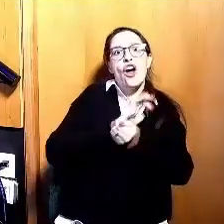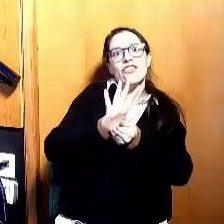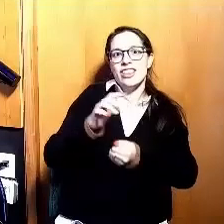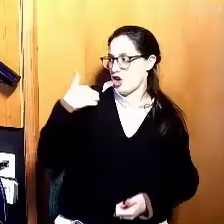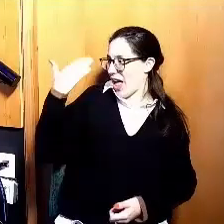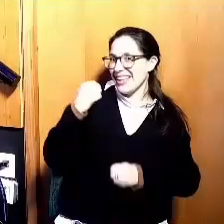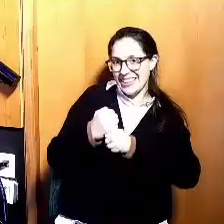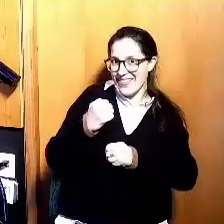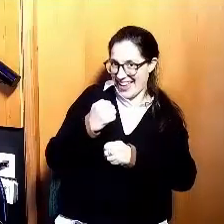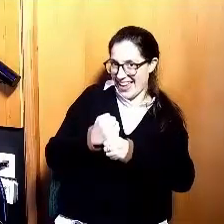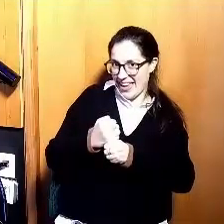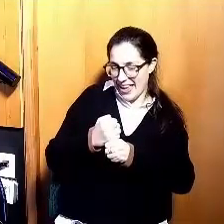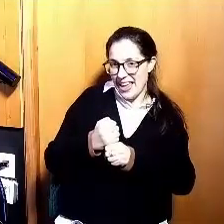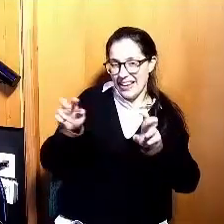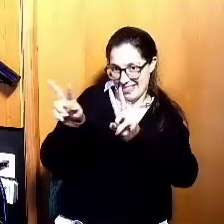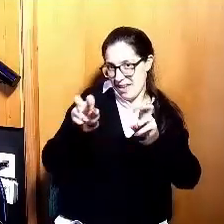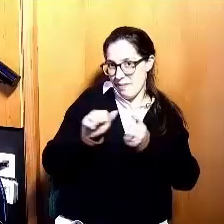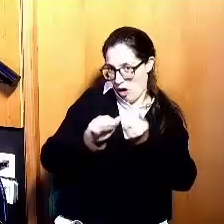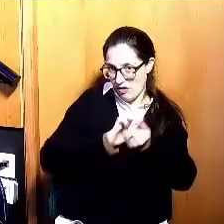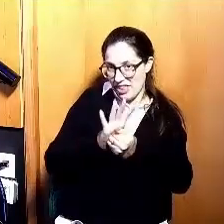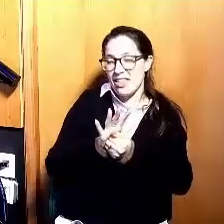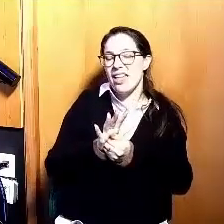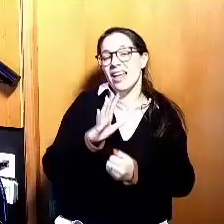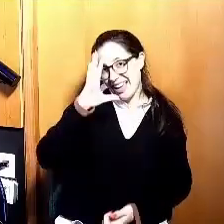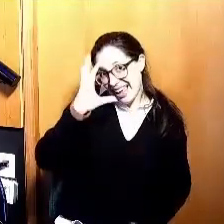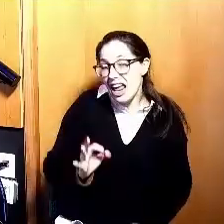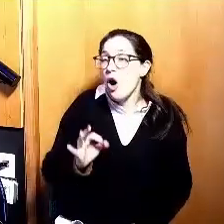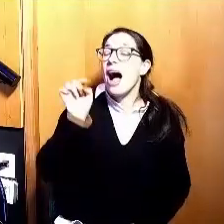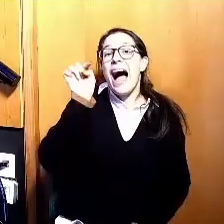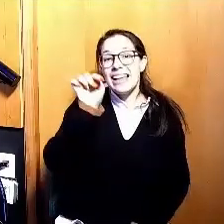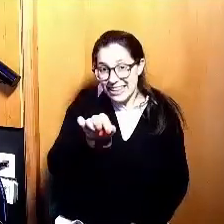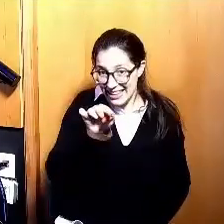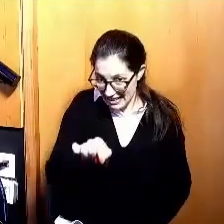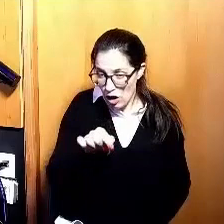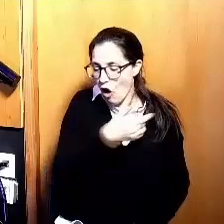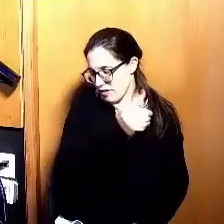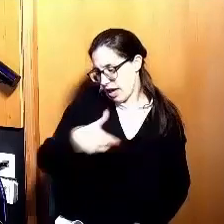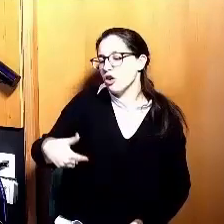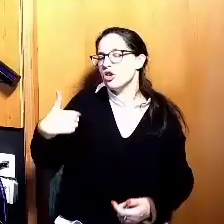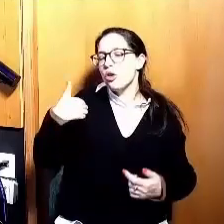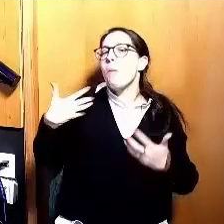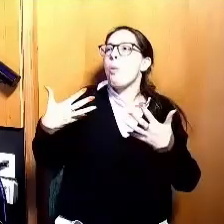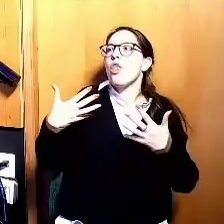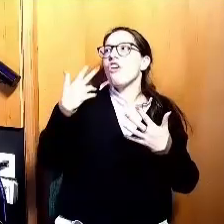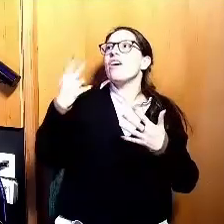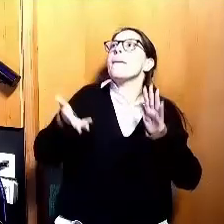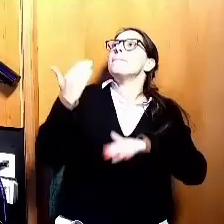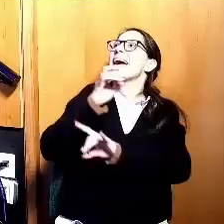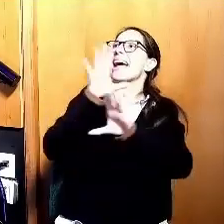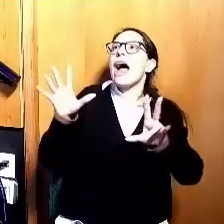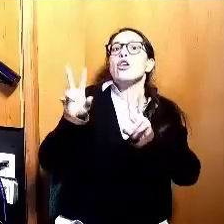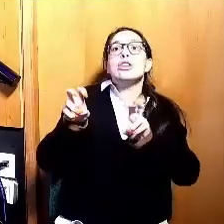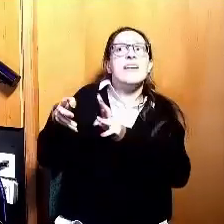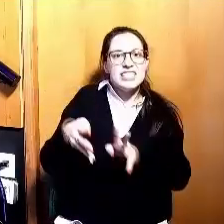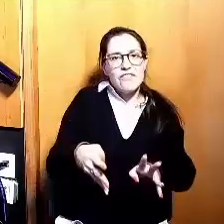en gobierno a cargo de una agenda, y creo que ahí, desde la mirada de gobierno es donde puedo ver más los desafíos y ser autocrítica